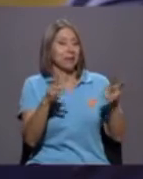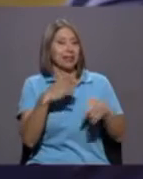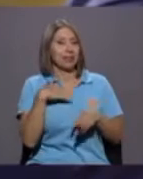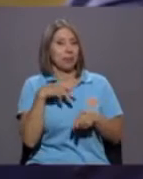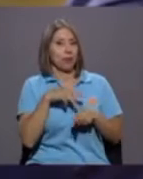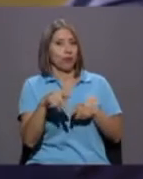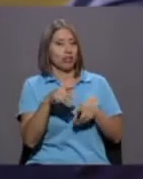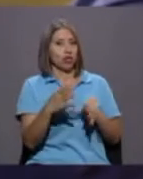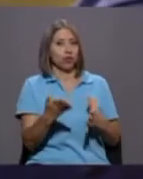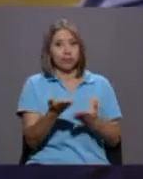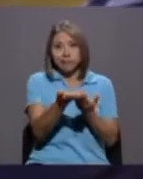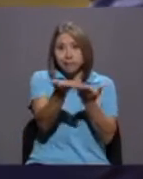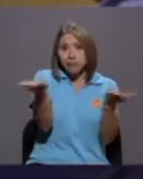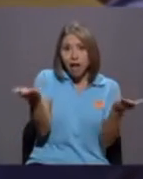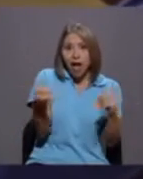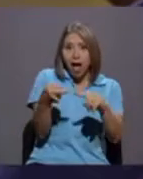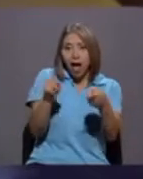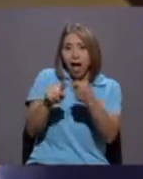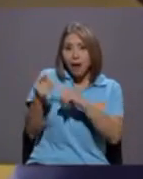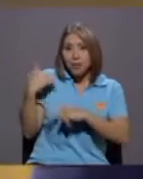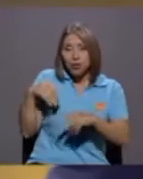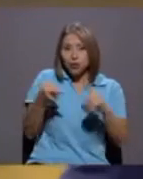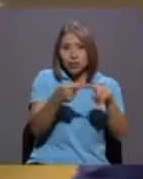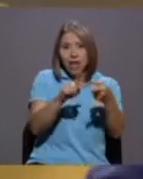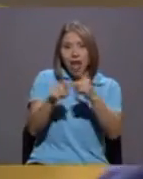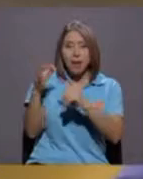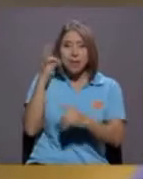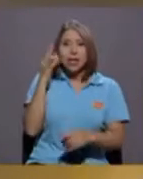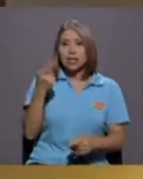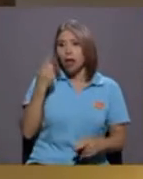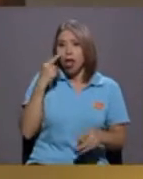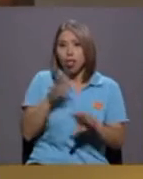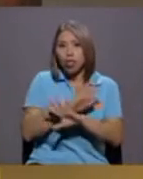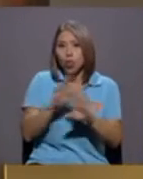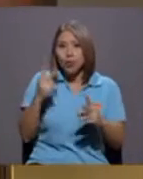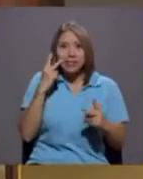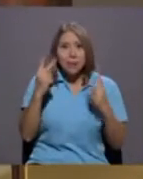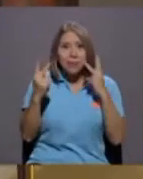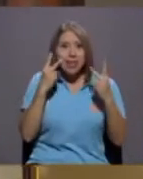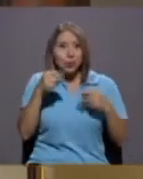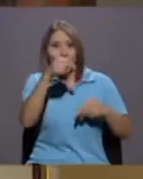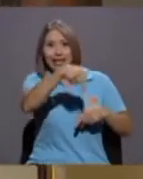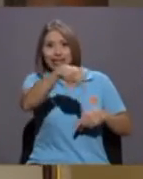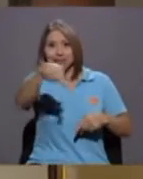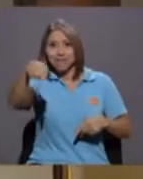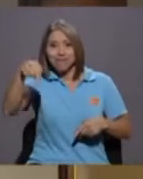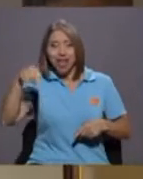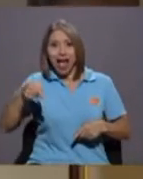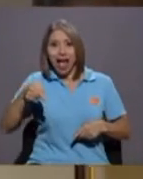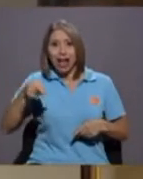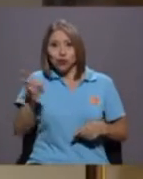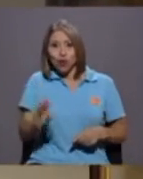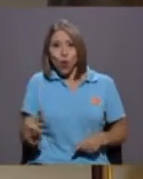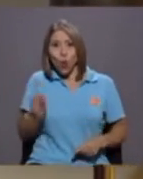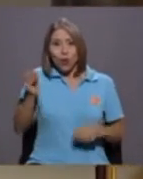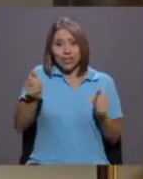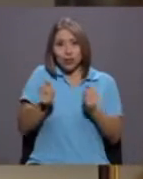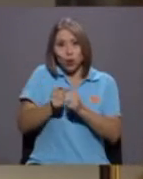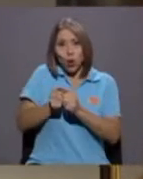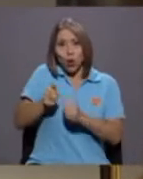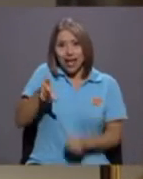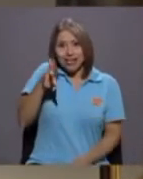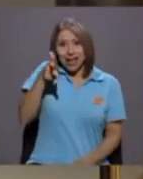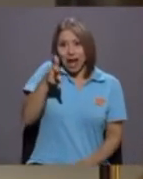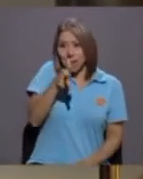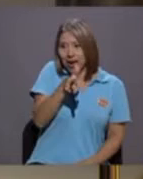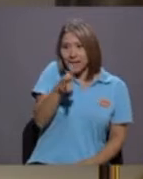las amigas y amigos no están viendo a los jóvenes que están con las cámaras Por cierto, cuando digo jóvenes